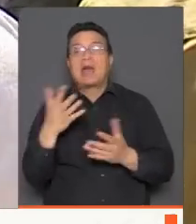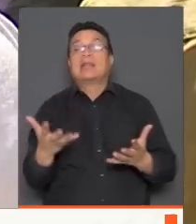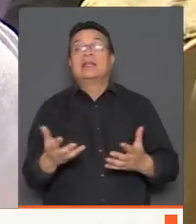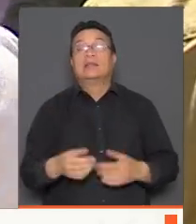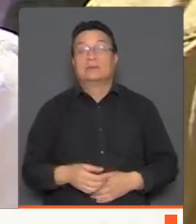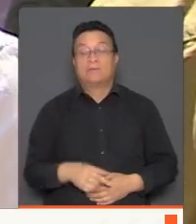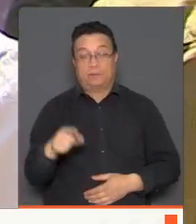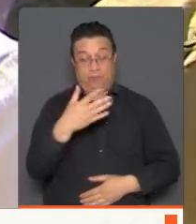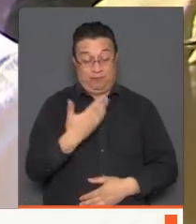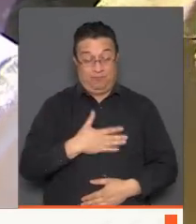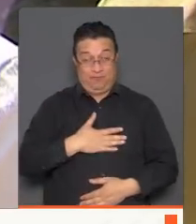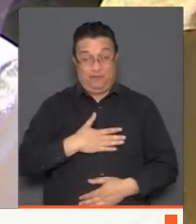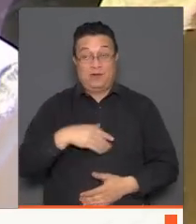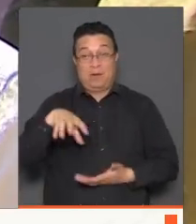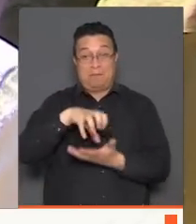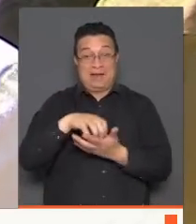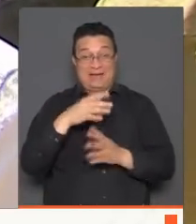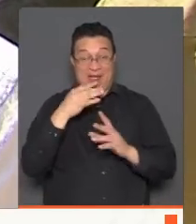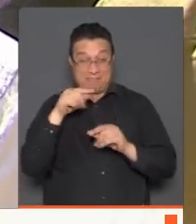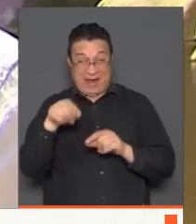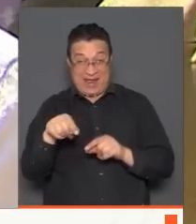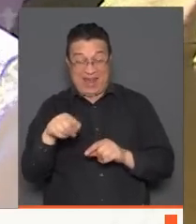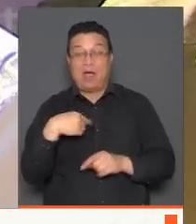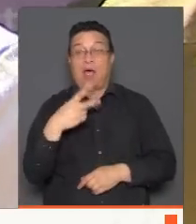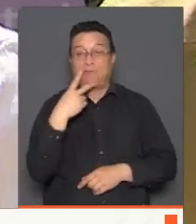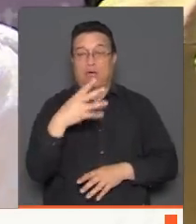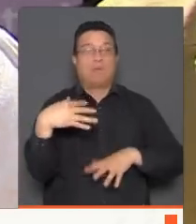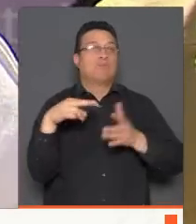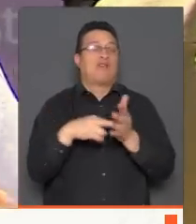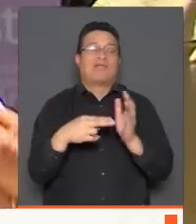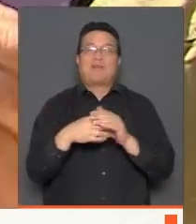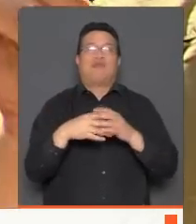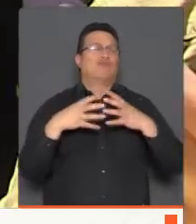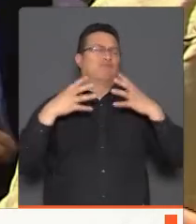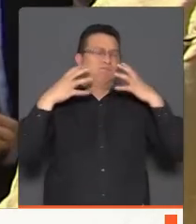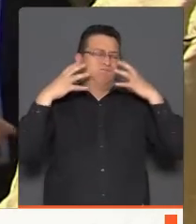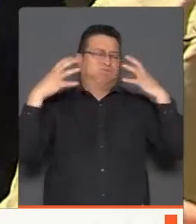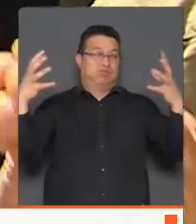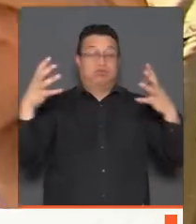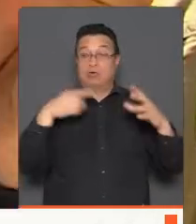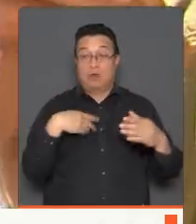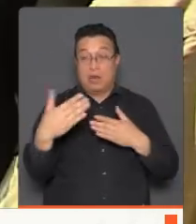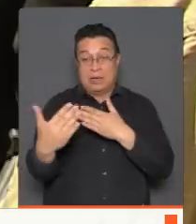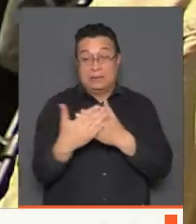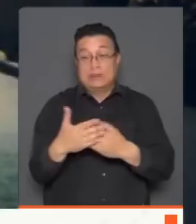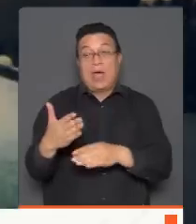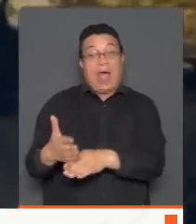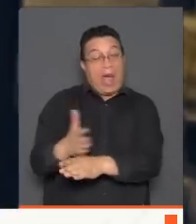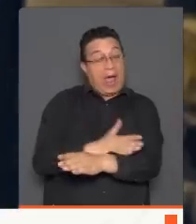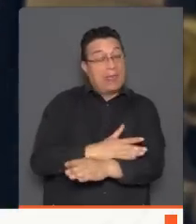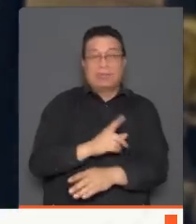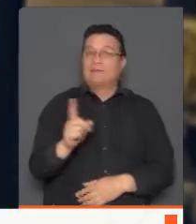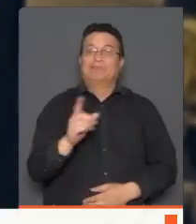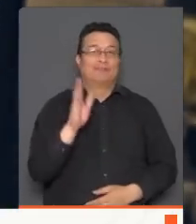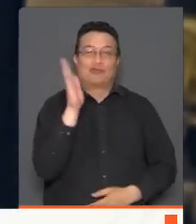en la Plaza de Armas ya estamos viendo el problema bastante desatado y la verdad es que no lo prevenimos oportunamente.